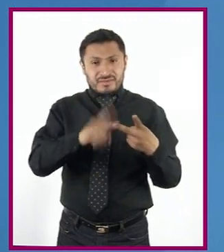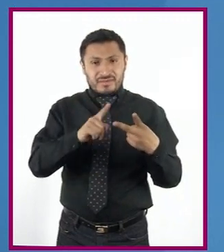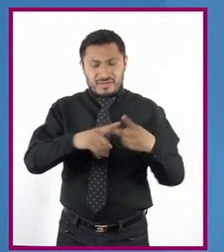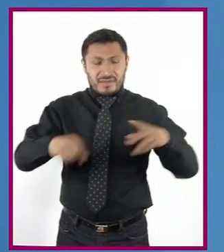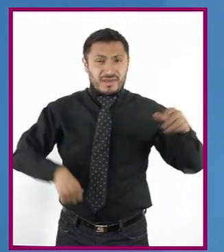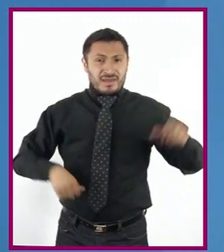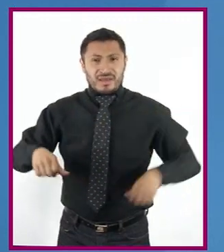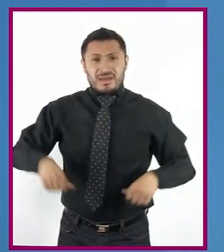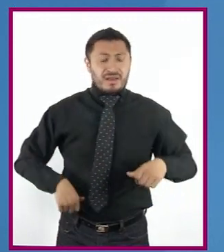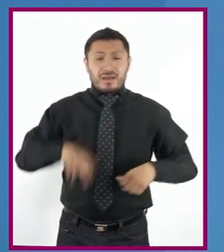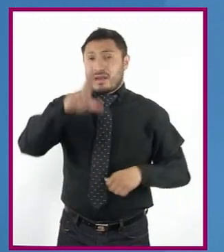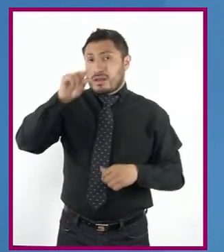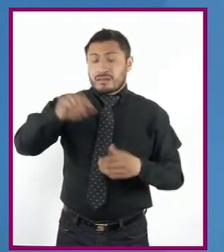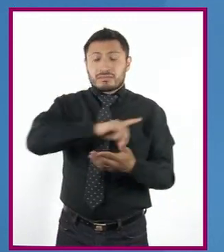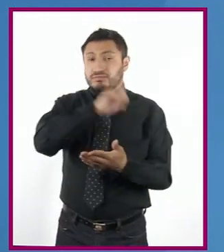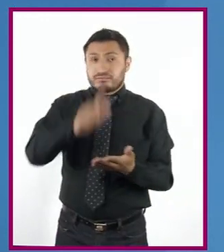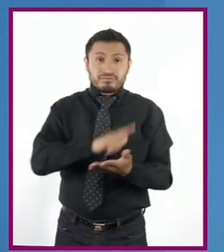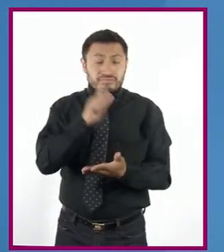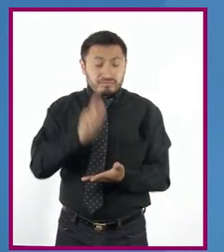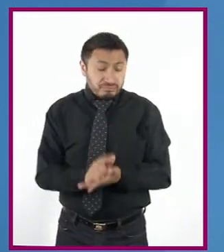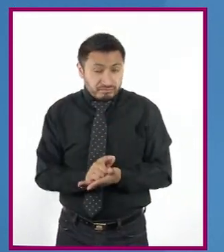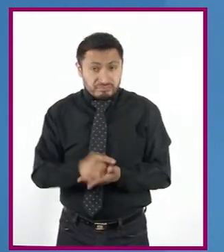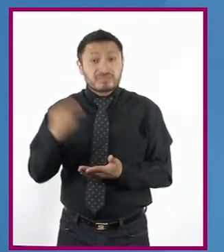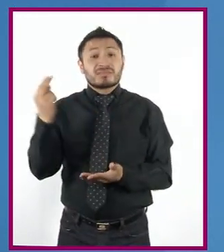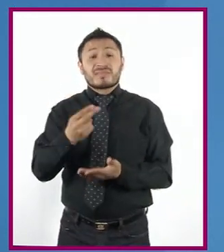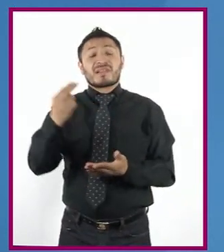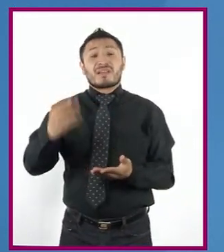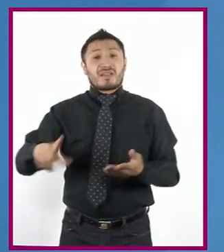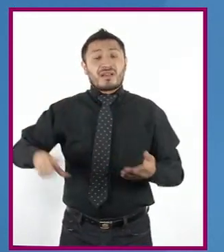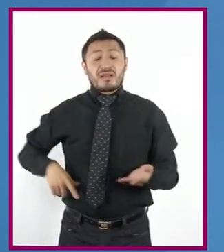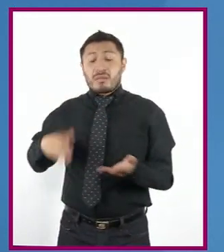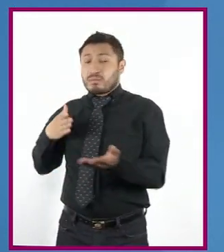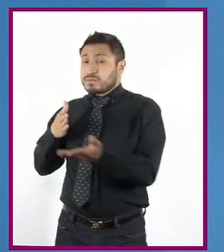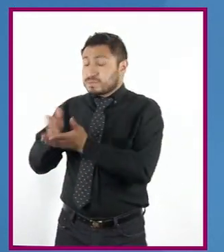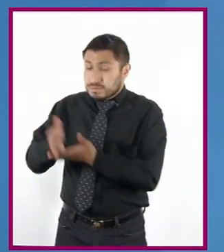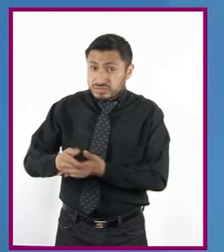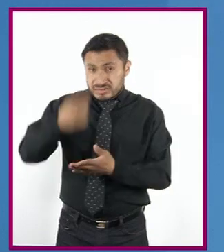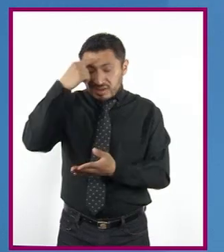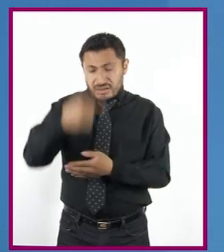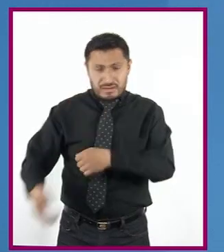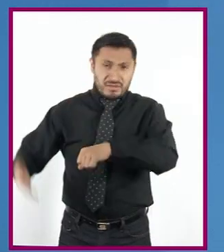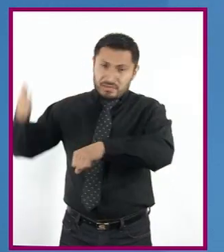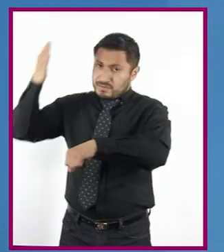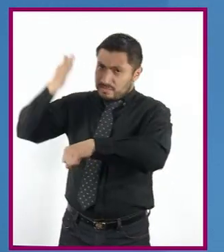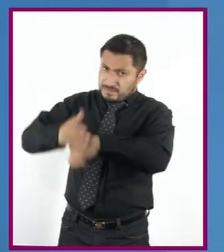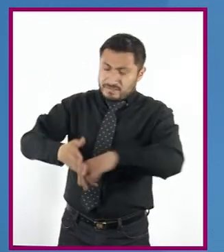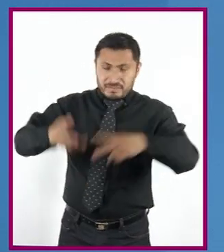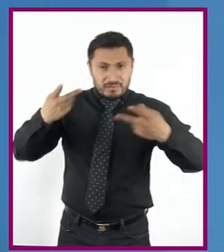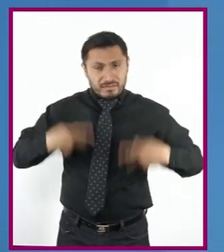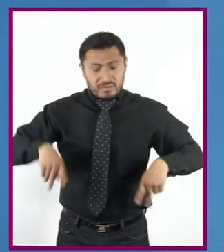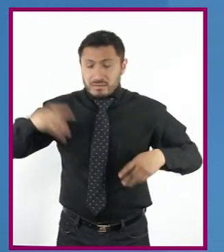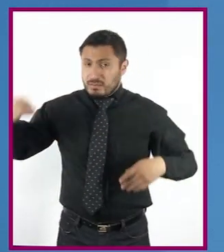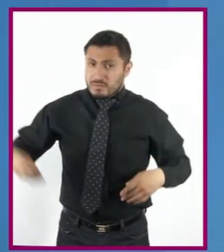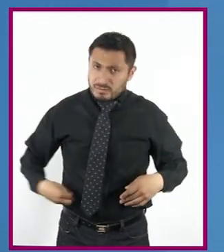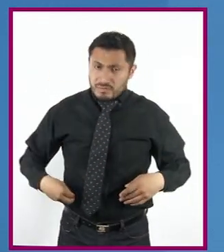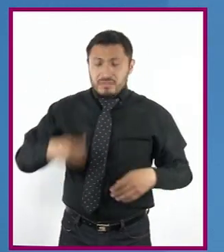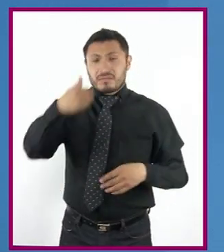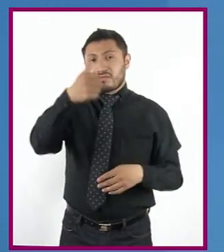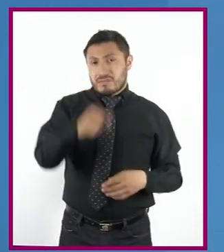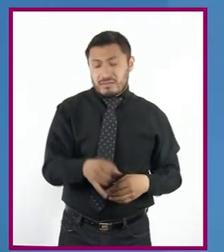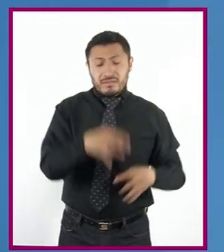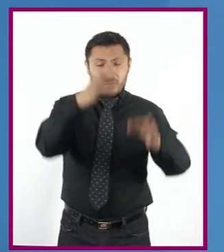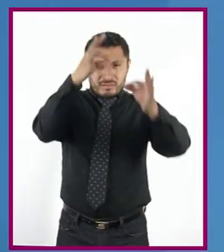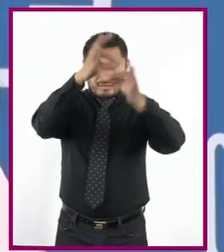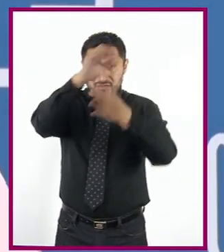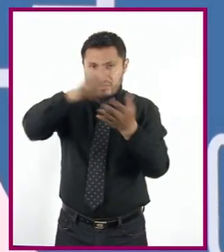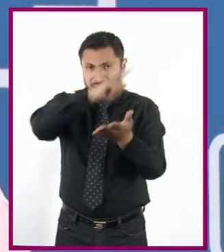acto ilegal que requiere la intervención del gobierno para castigar a las y los culpables y hacer cumplir